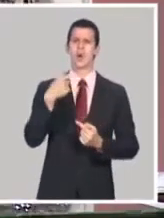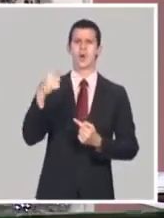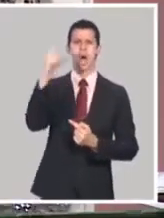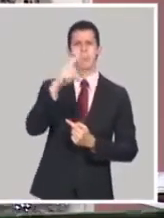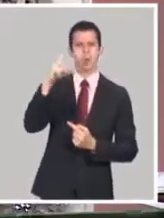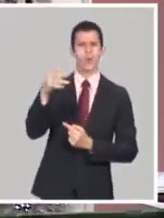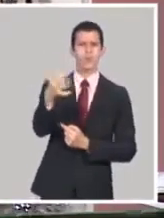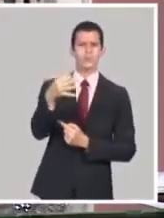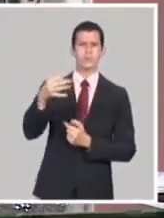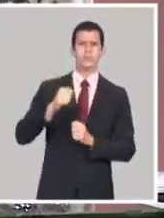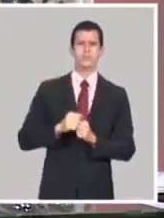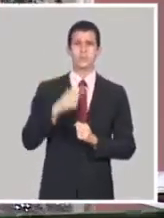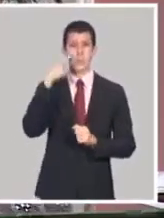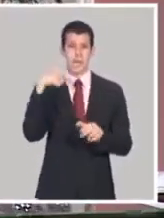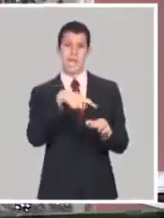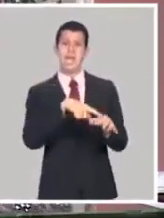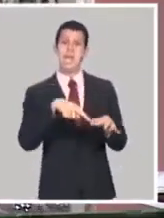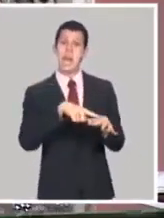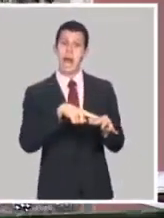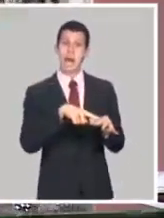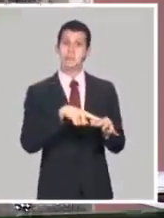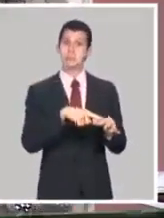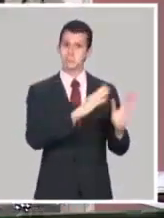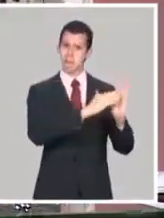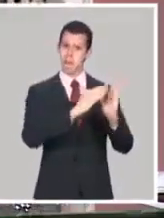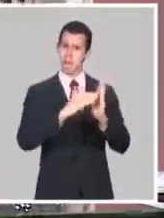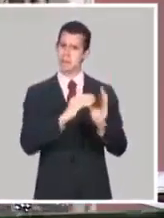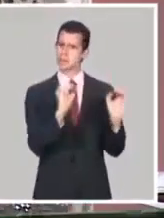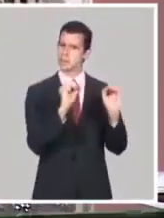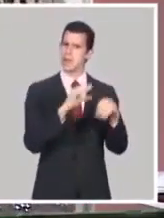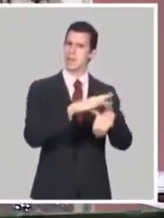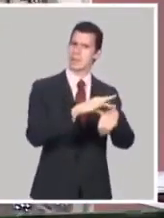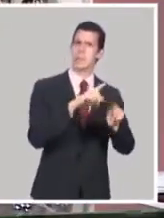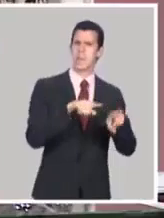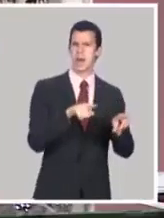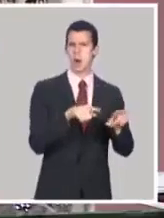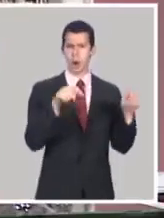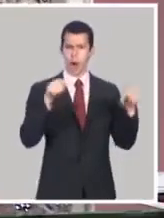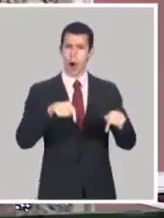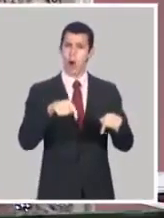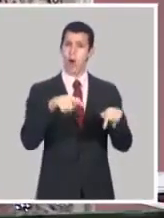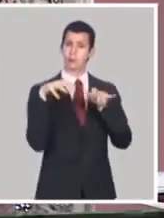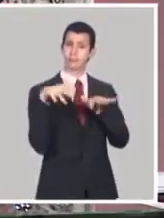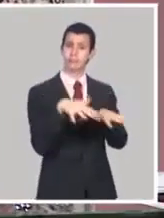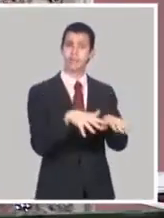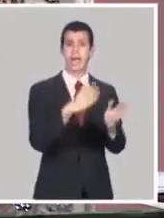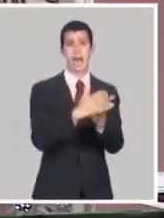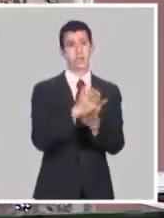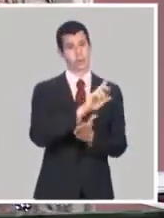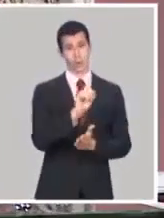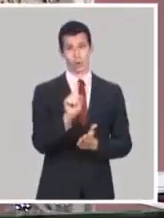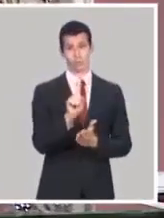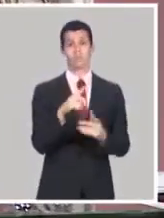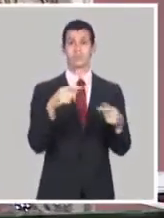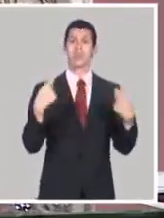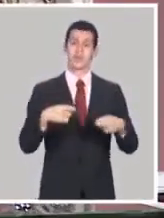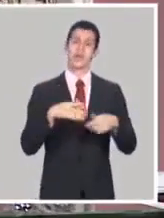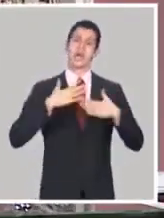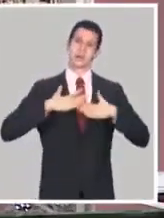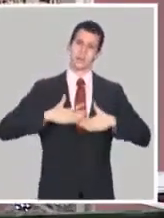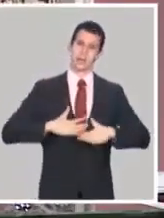la isla de la juventud es decir que tienen una situación un poco más estable y pudieran hacerlo pero de todos modos